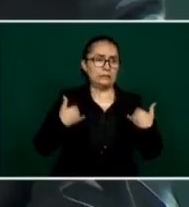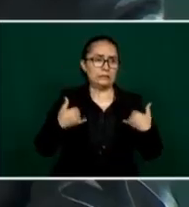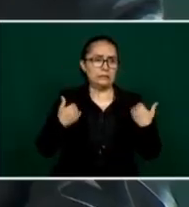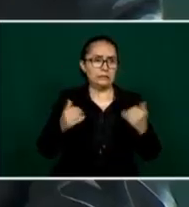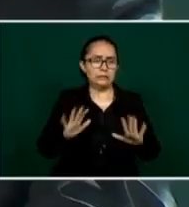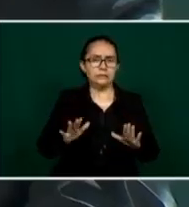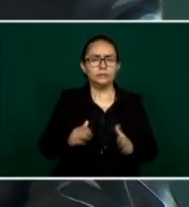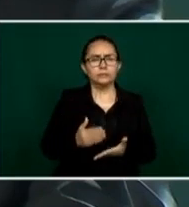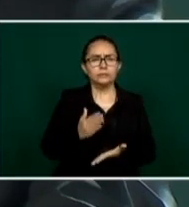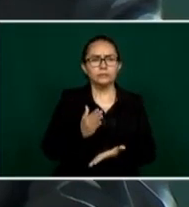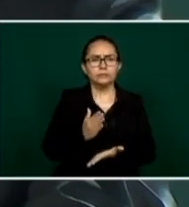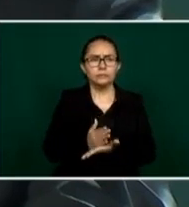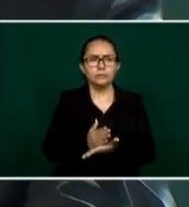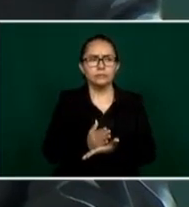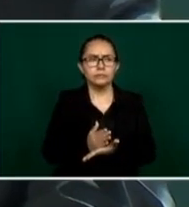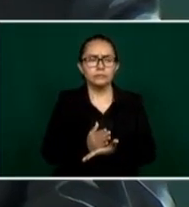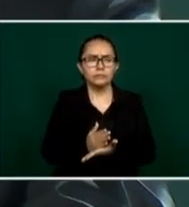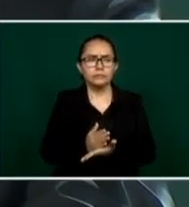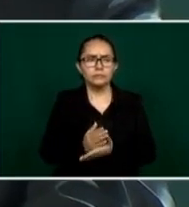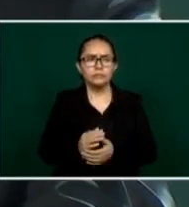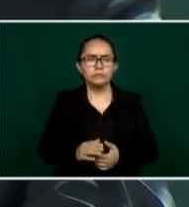no sucede.